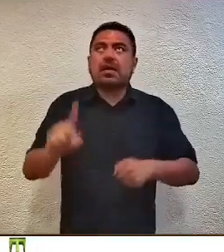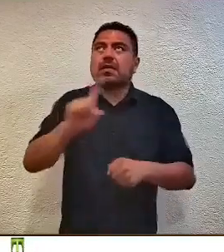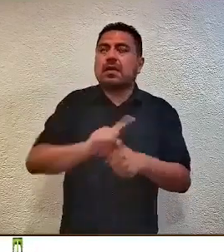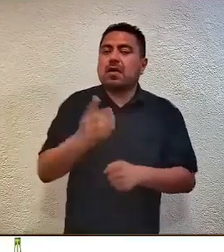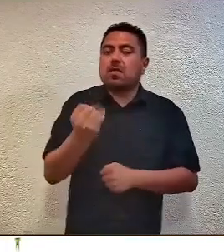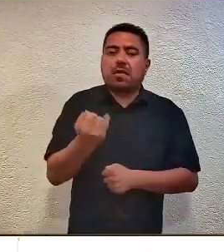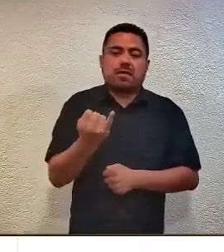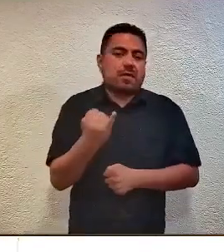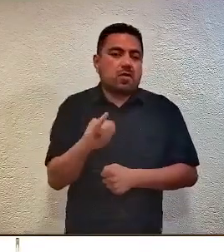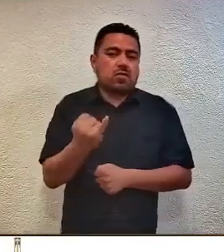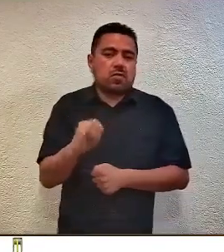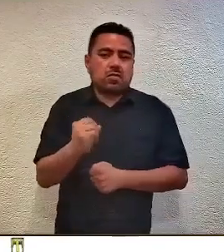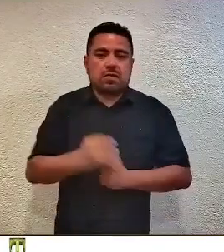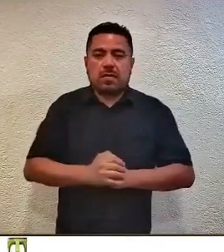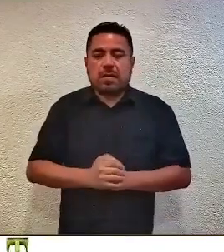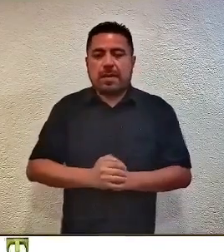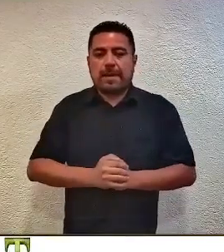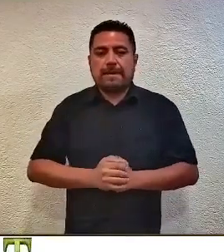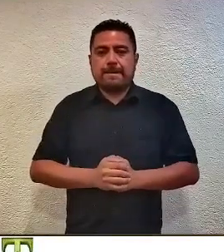junio.